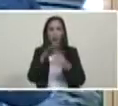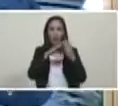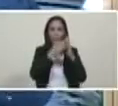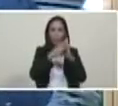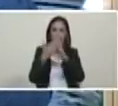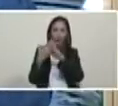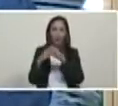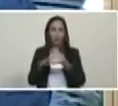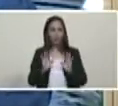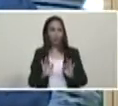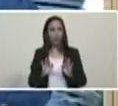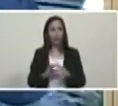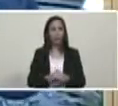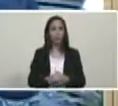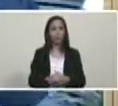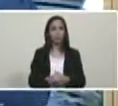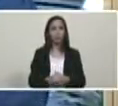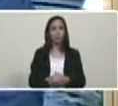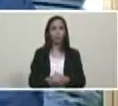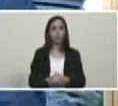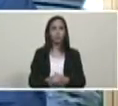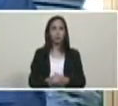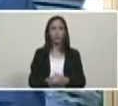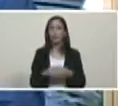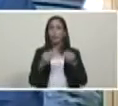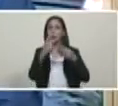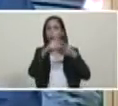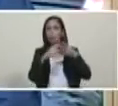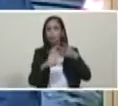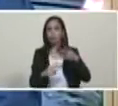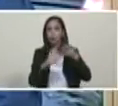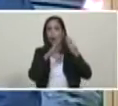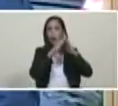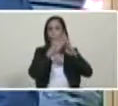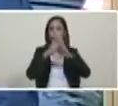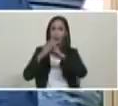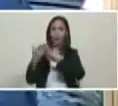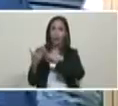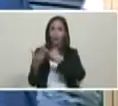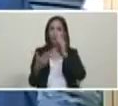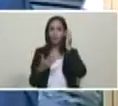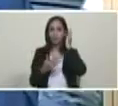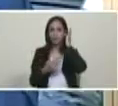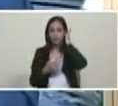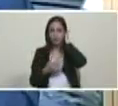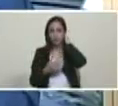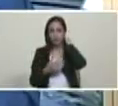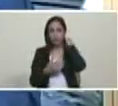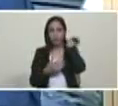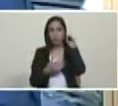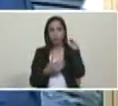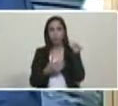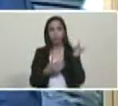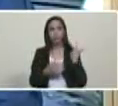fuerte. Los CPT, los consejos productivos de los